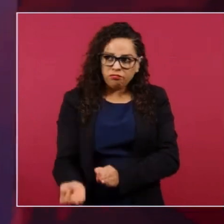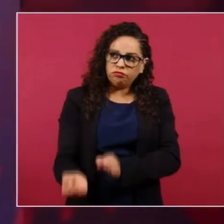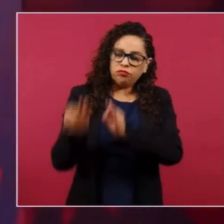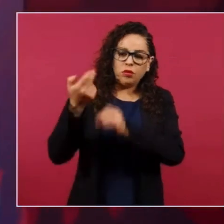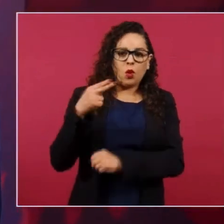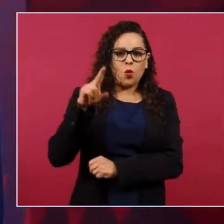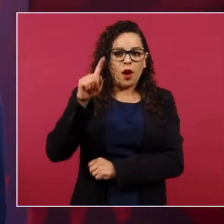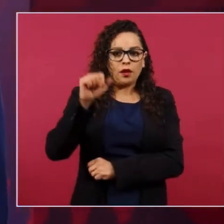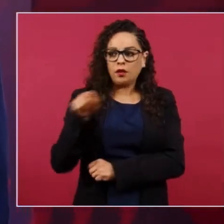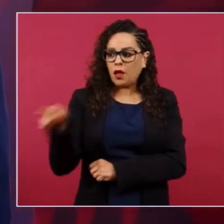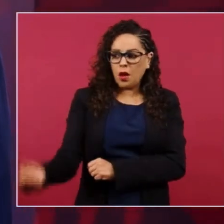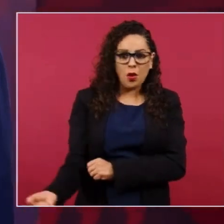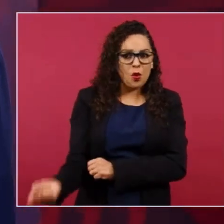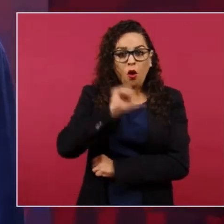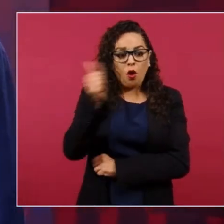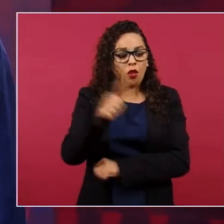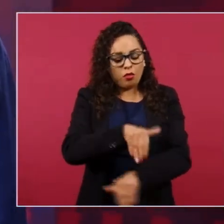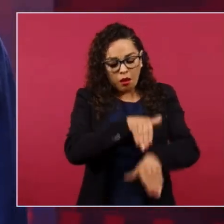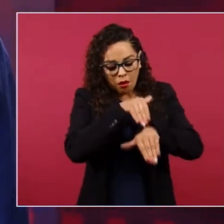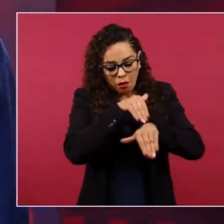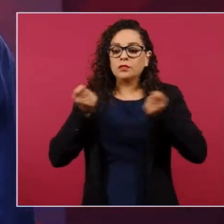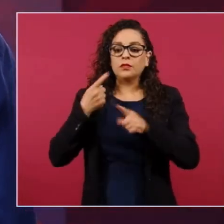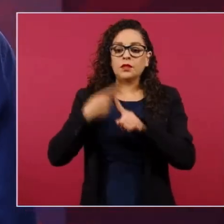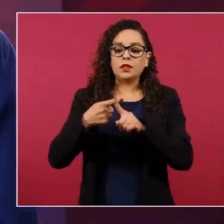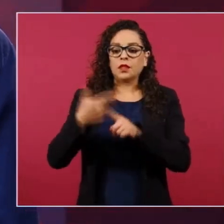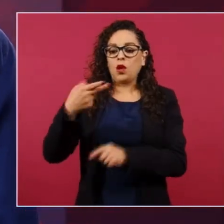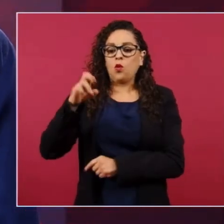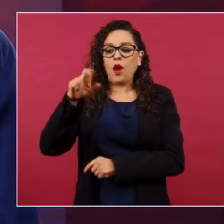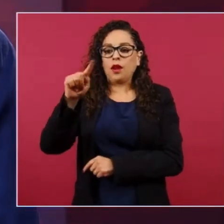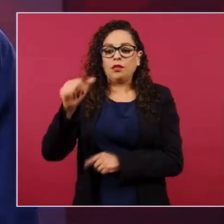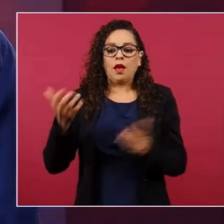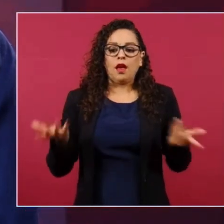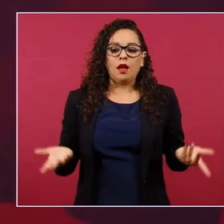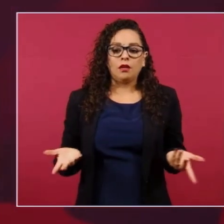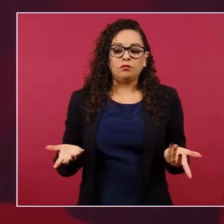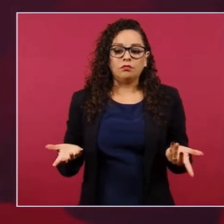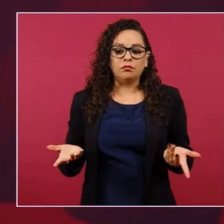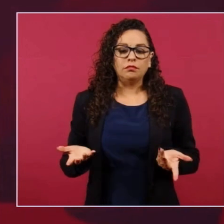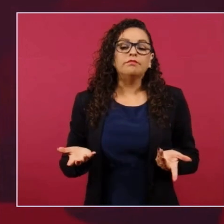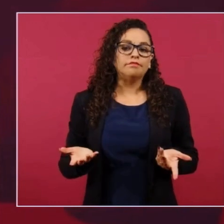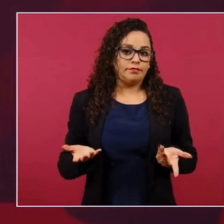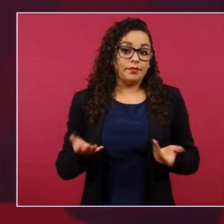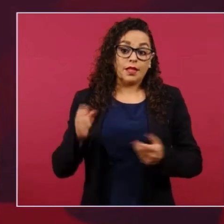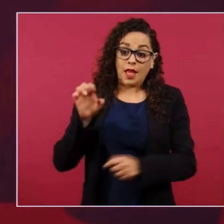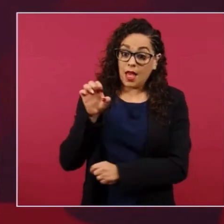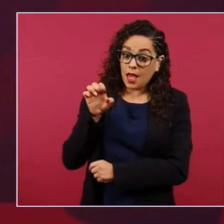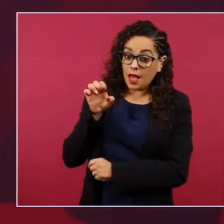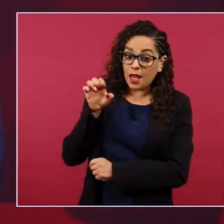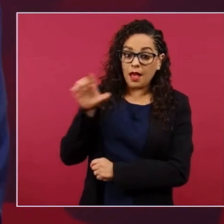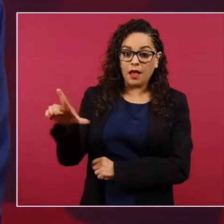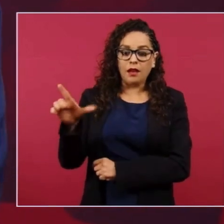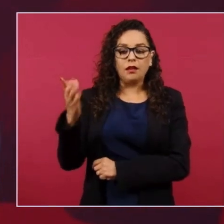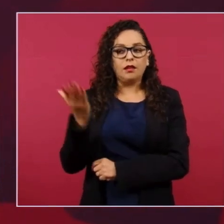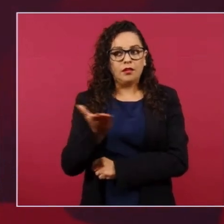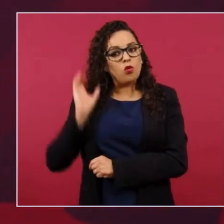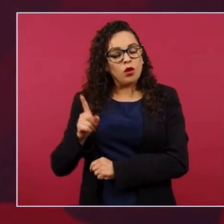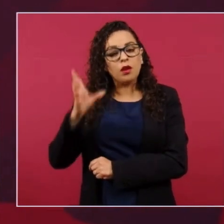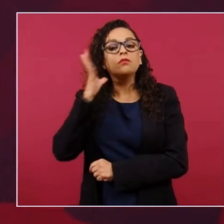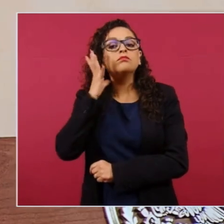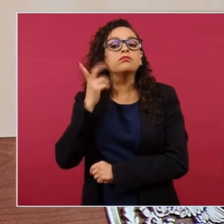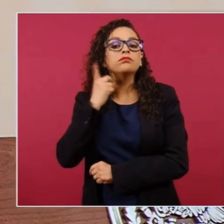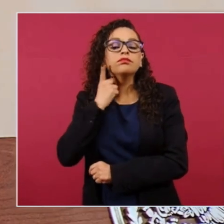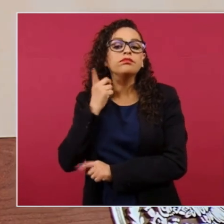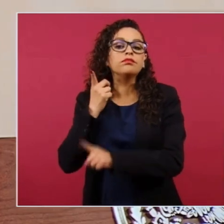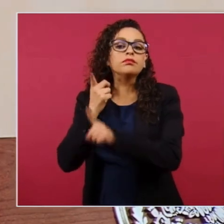los demás se sometieron a Huerta. Y él le solicita al Congreso de Coahuila